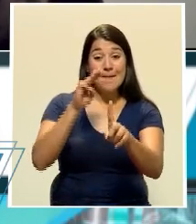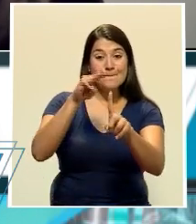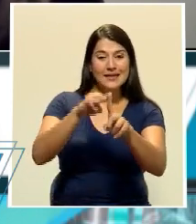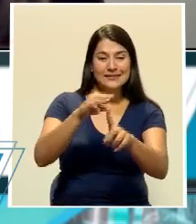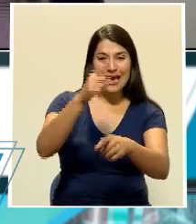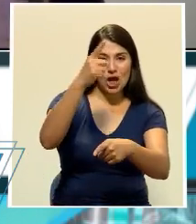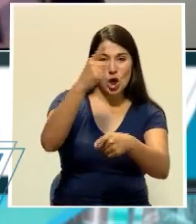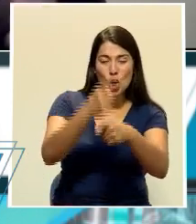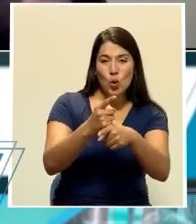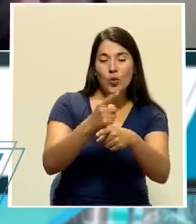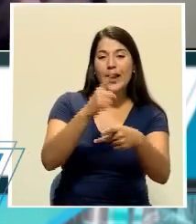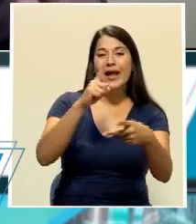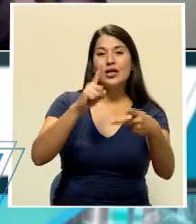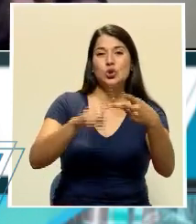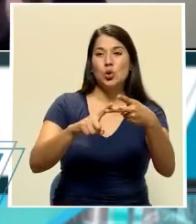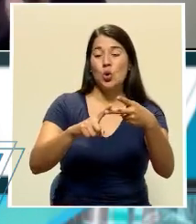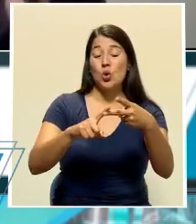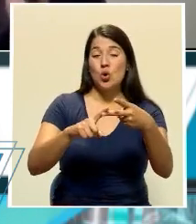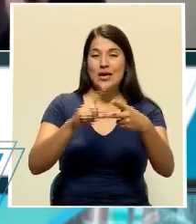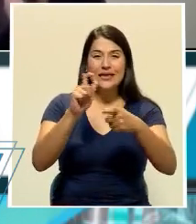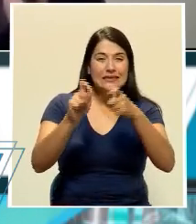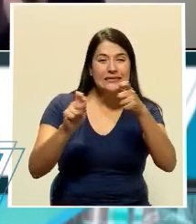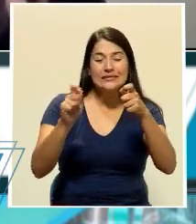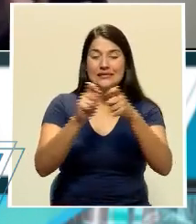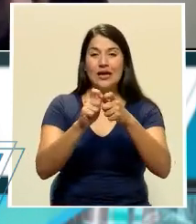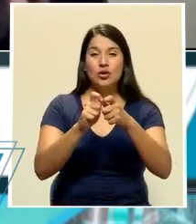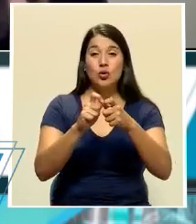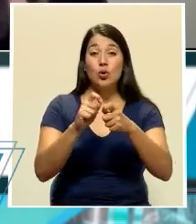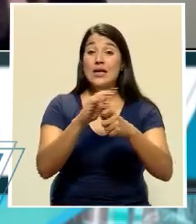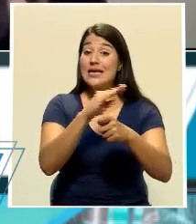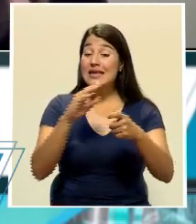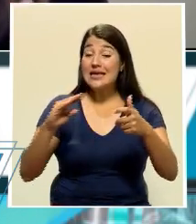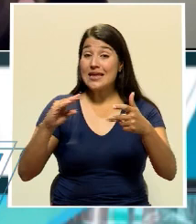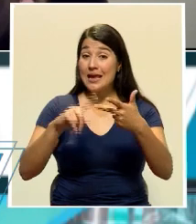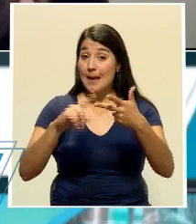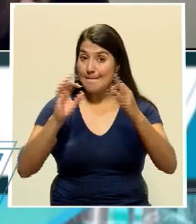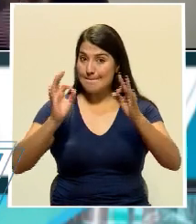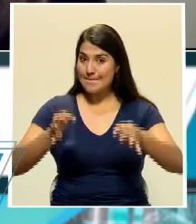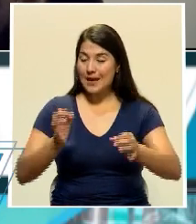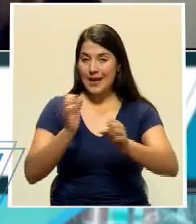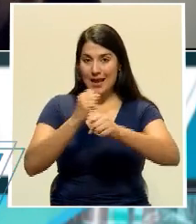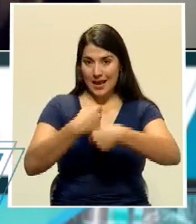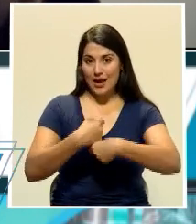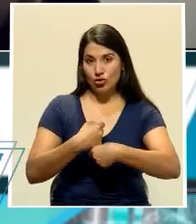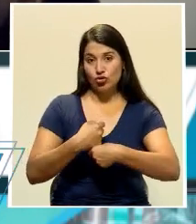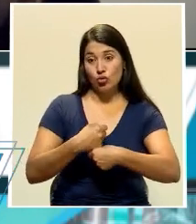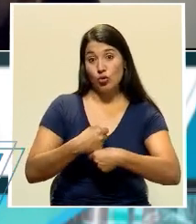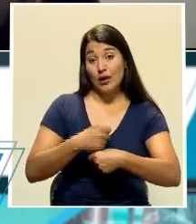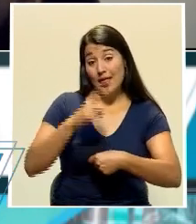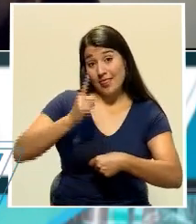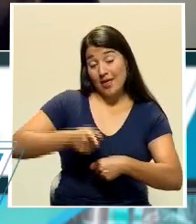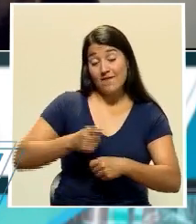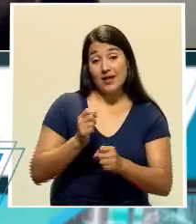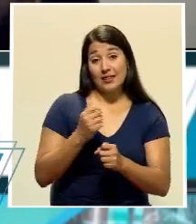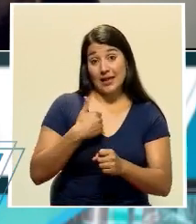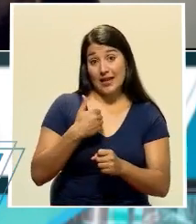preciso, correcto y bien elaborado que debiera esperarse de nuestro